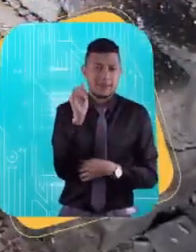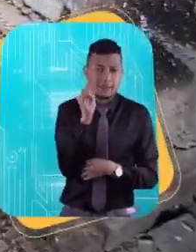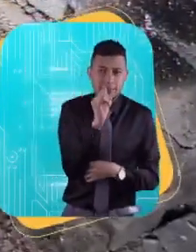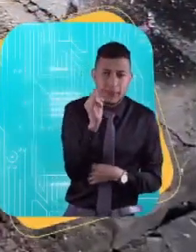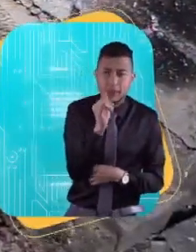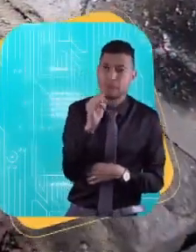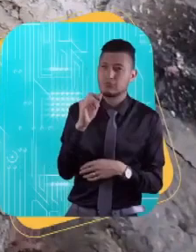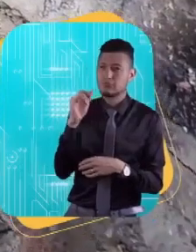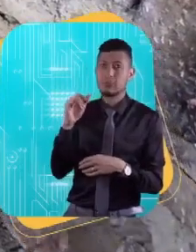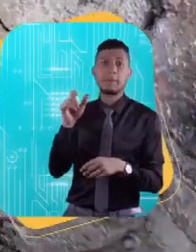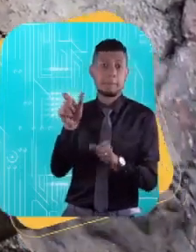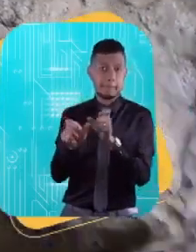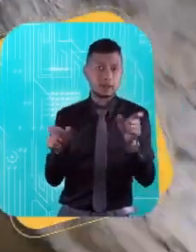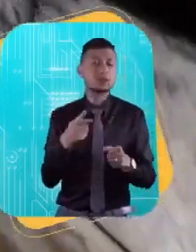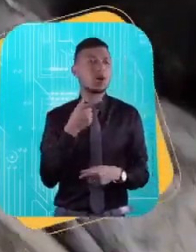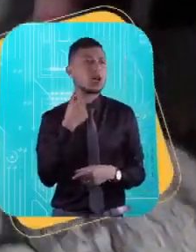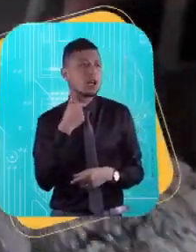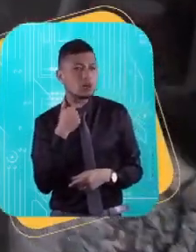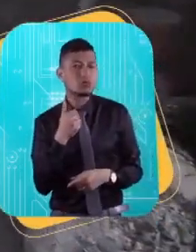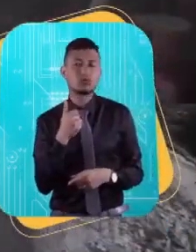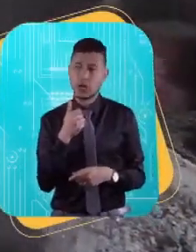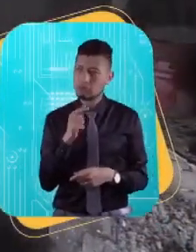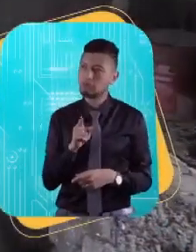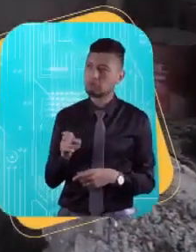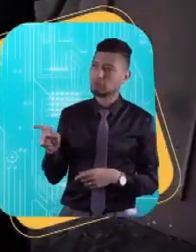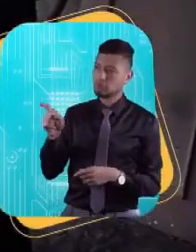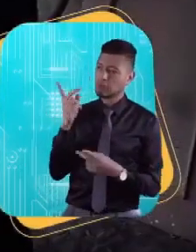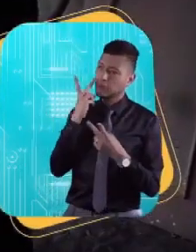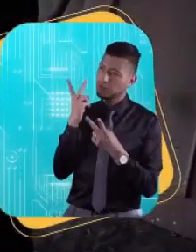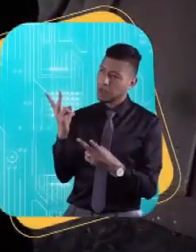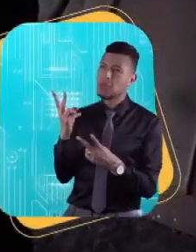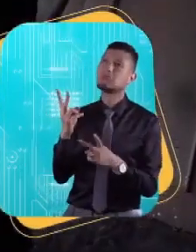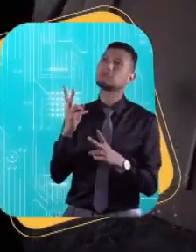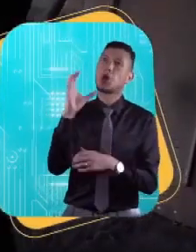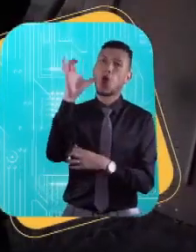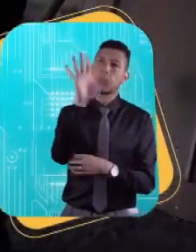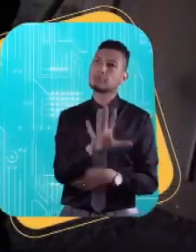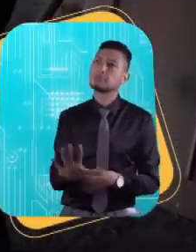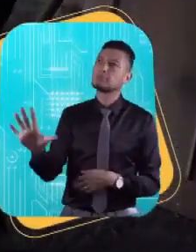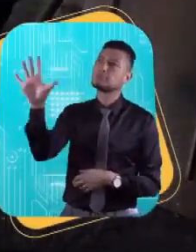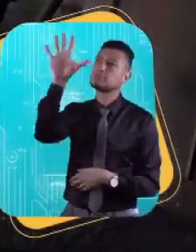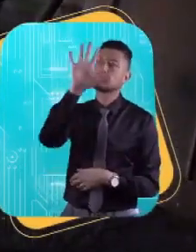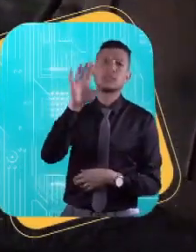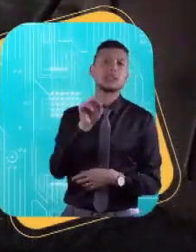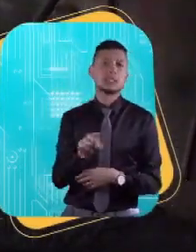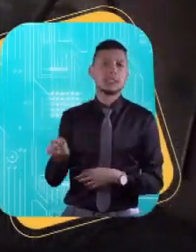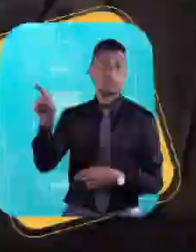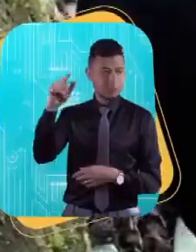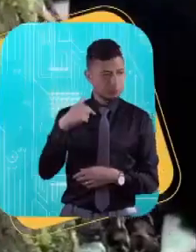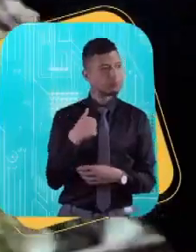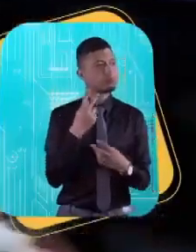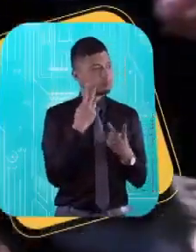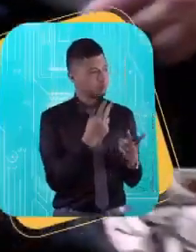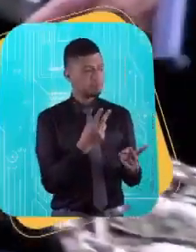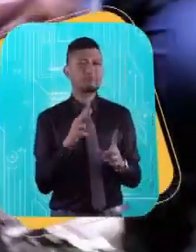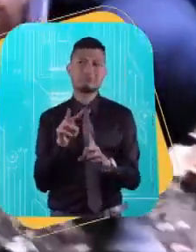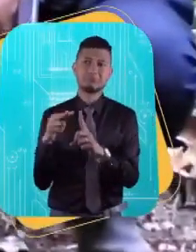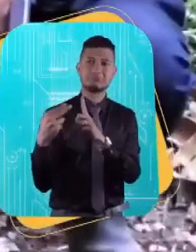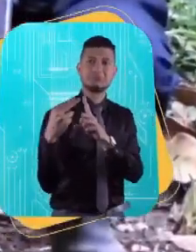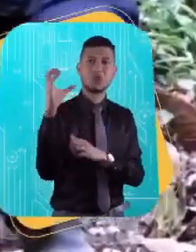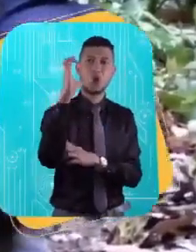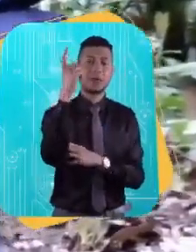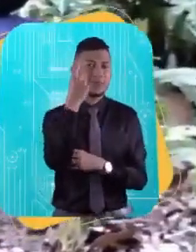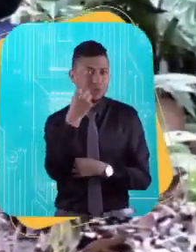pequeñitos, pequeñitos y a la gente le empezó a gustar eso, porque veía la otra Colombia. Y yo dijo, claro, yo veo la otra Colombia.